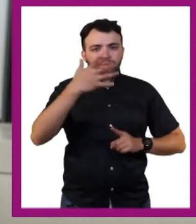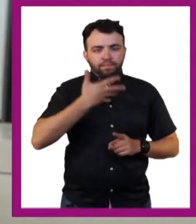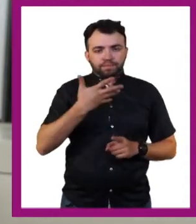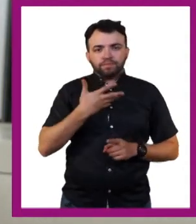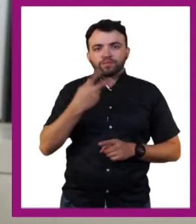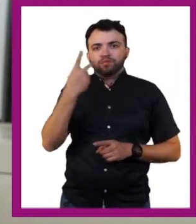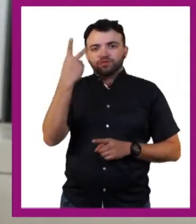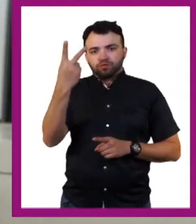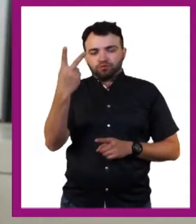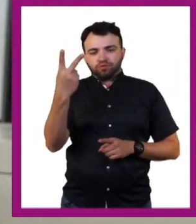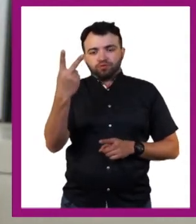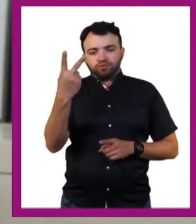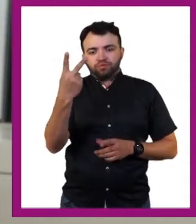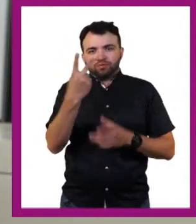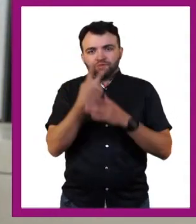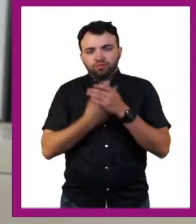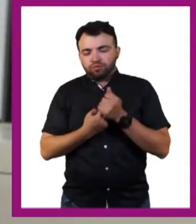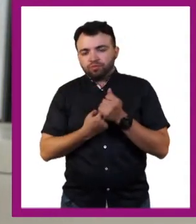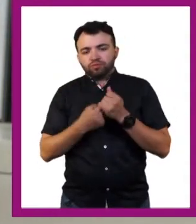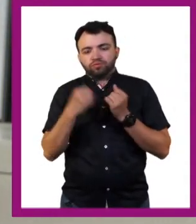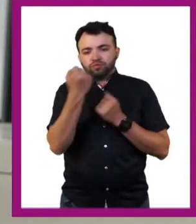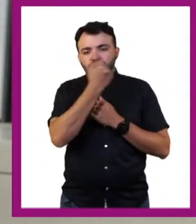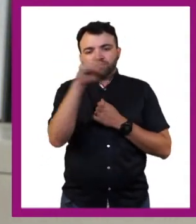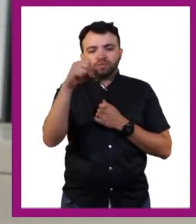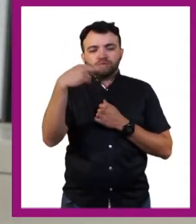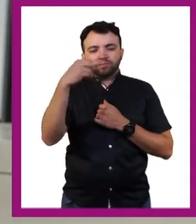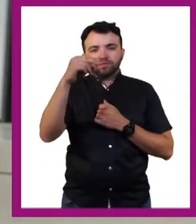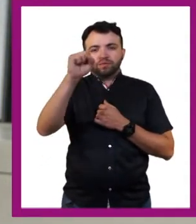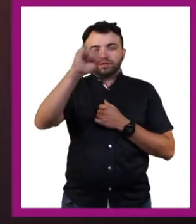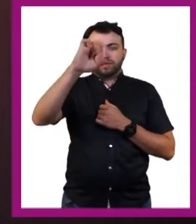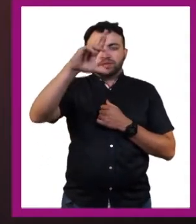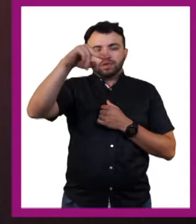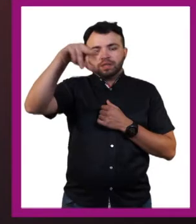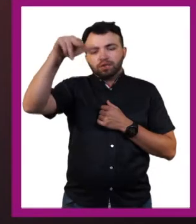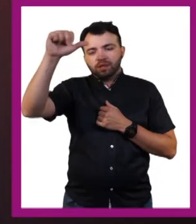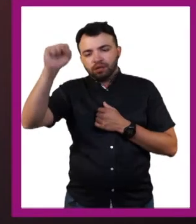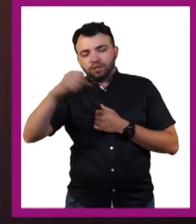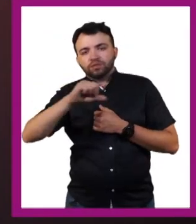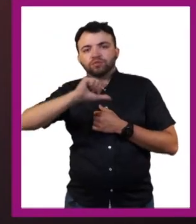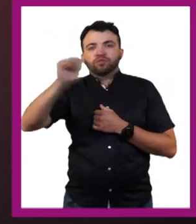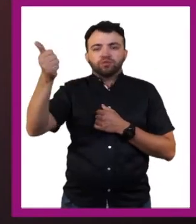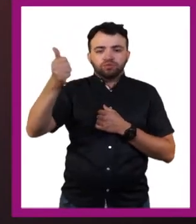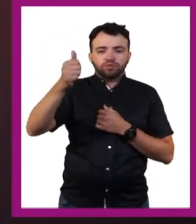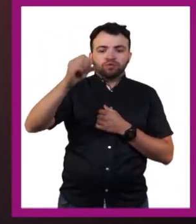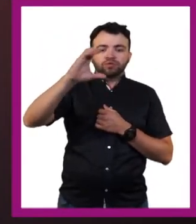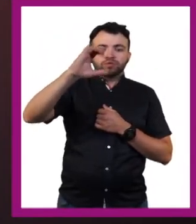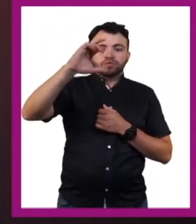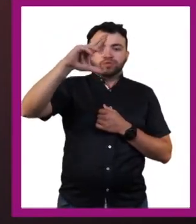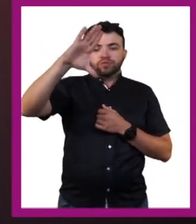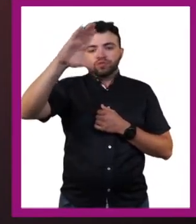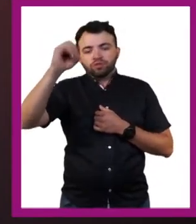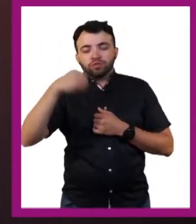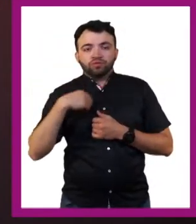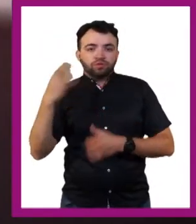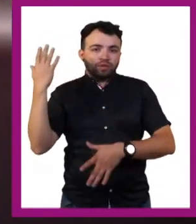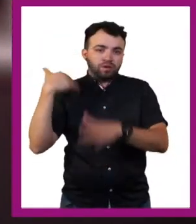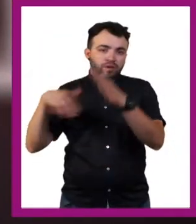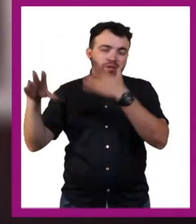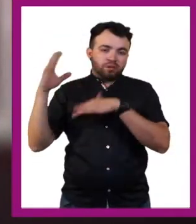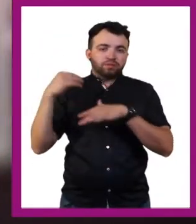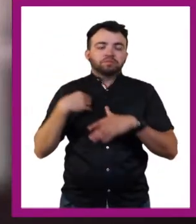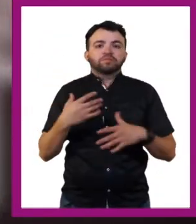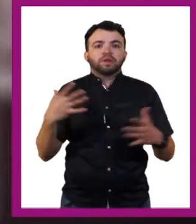muy exitosas. Una fue la de las sirenas y otra fue la del circo. La de las sirenas gané una beca Jóvenes Creadores hace años